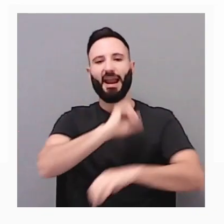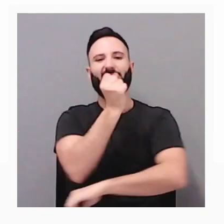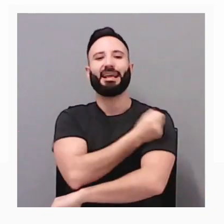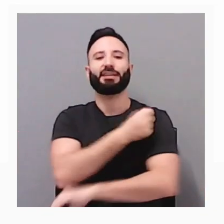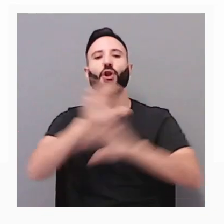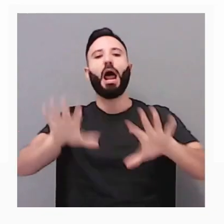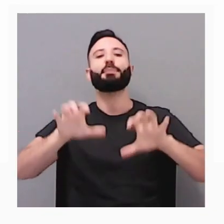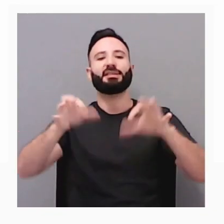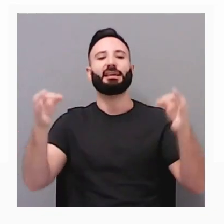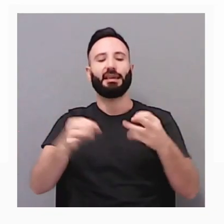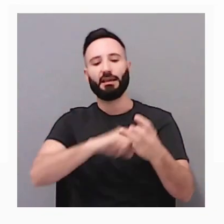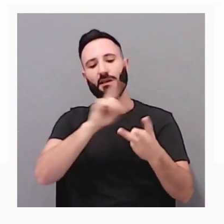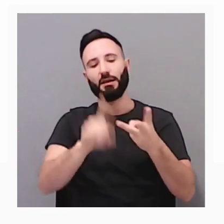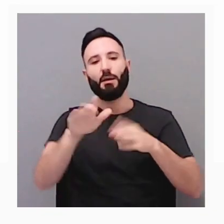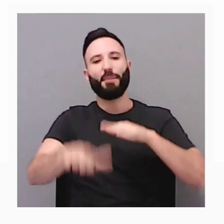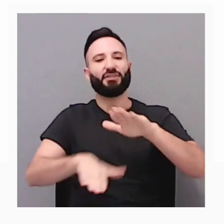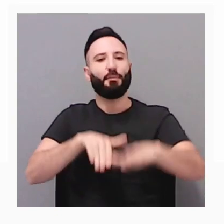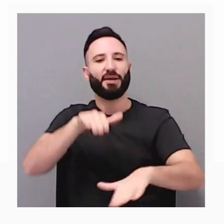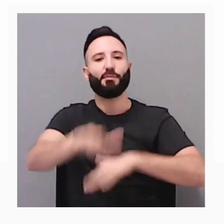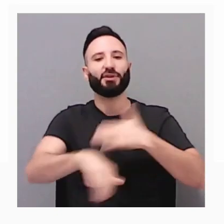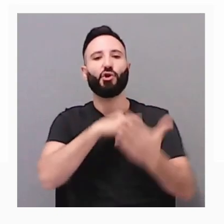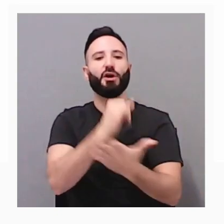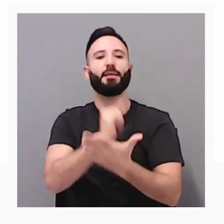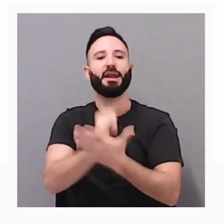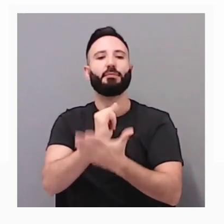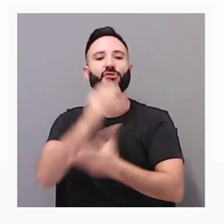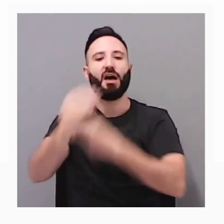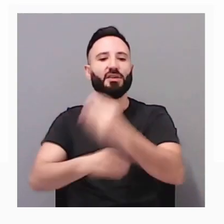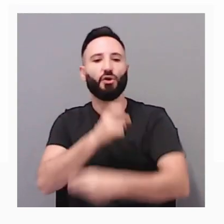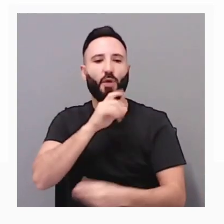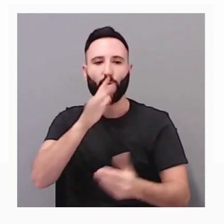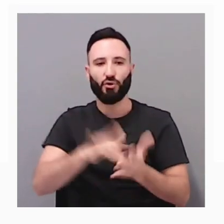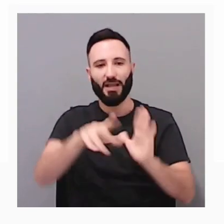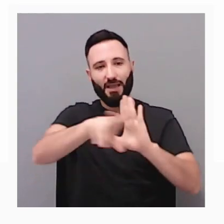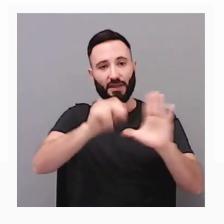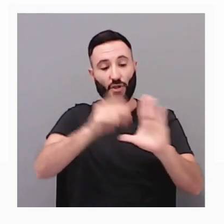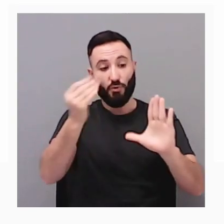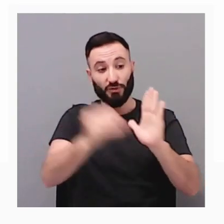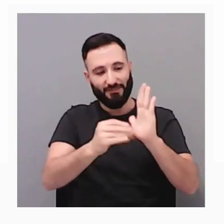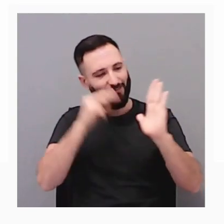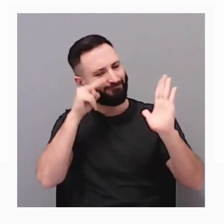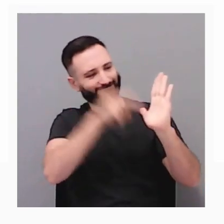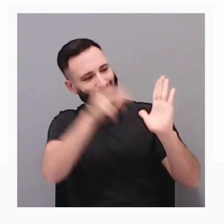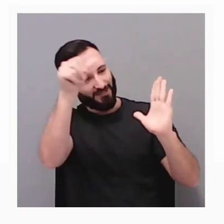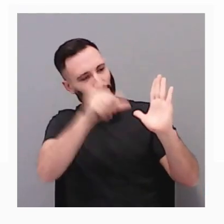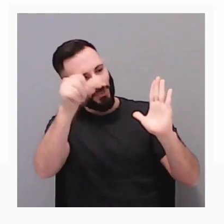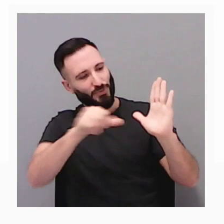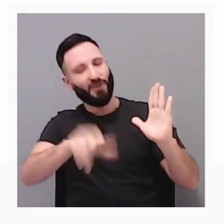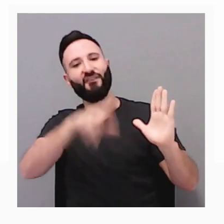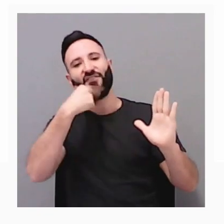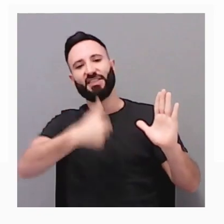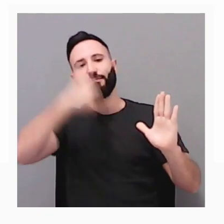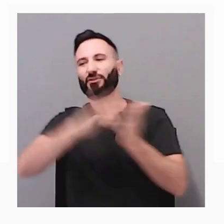aprendiendo, paso a paso de cómo se hacen los experimentos, incluso en vídeo, que muchas veces es más fácil verlo y oírlo que intentar explicarlo por escrito,